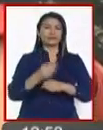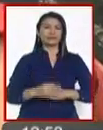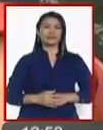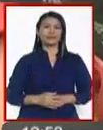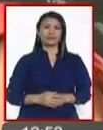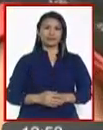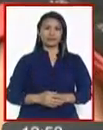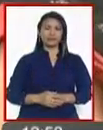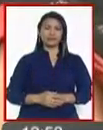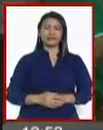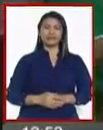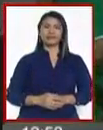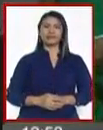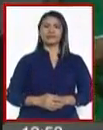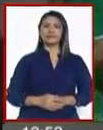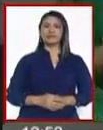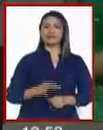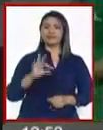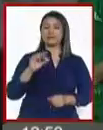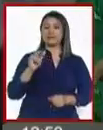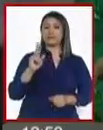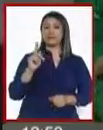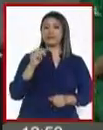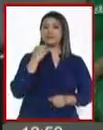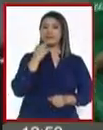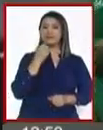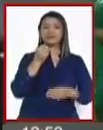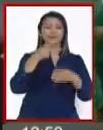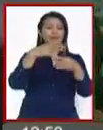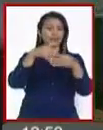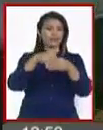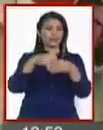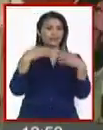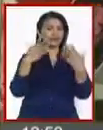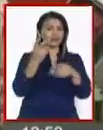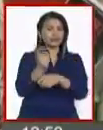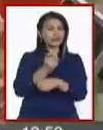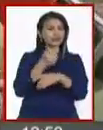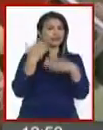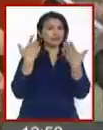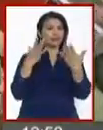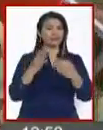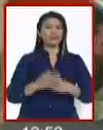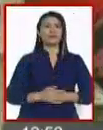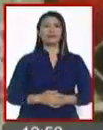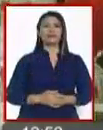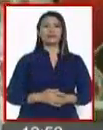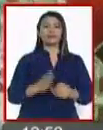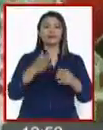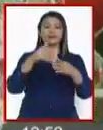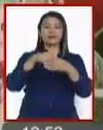verdadera ganadora, el frente ganador FAUR. Con esos votos ustedes ganaron.